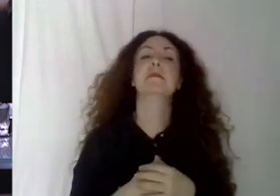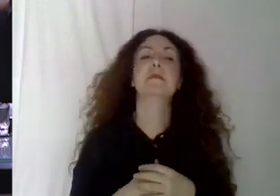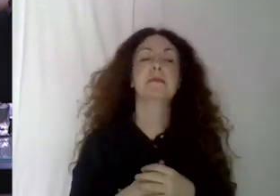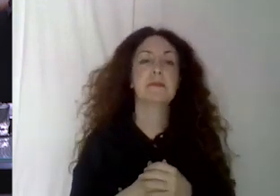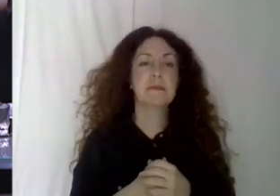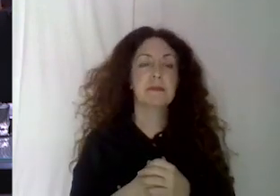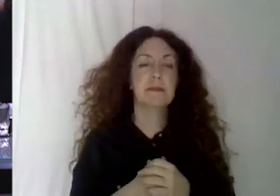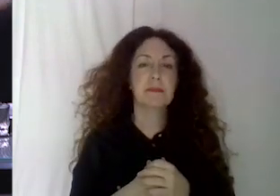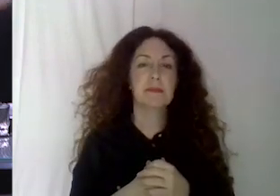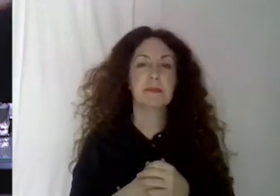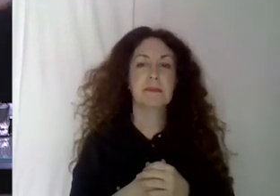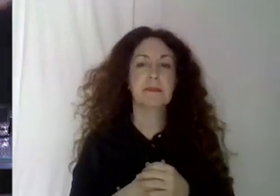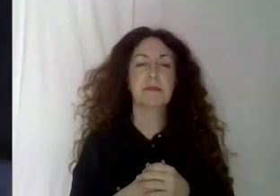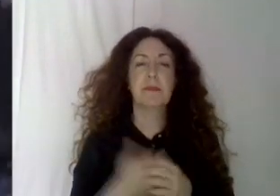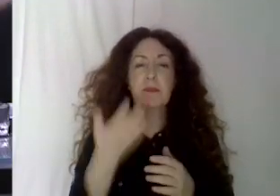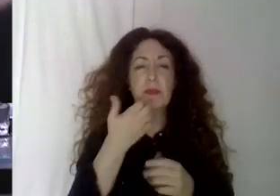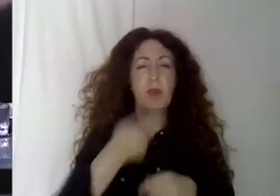Al micro tampoco le gusta lo que le estoy diciendo.